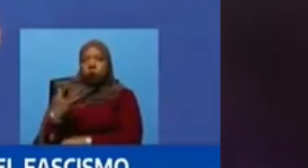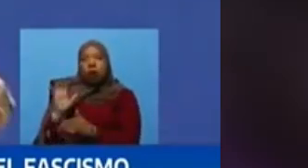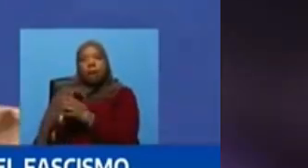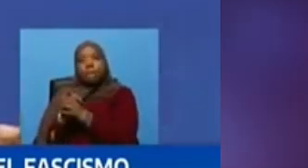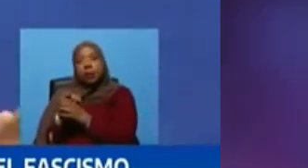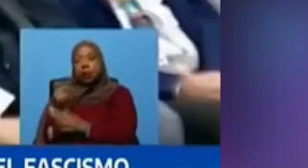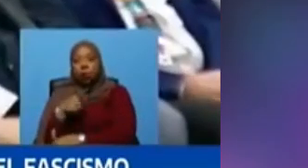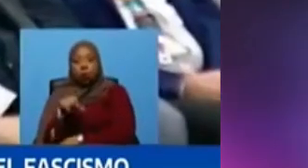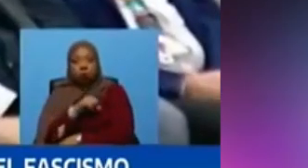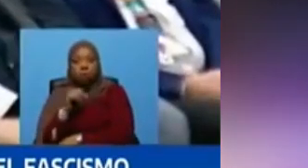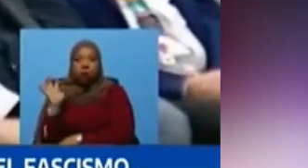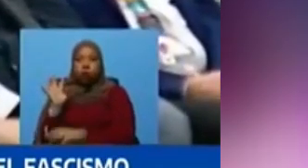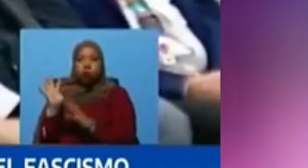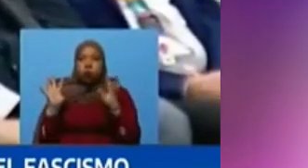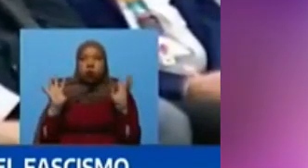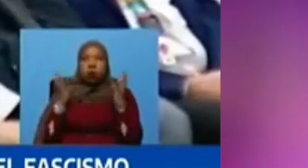compañeros de España que están aquí.